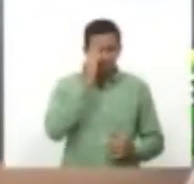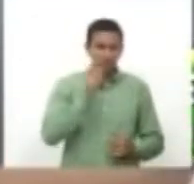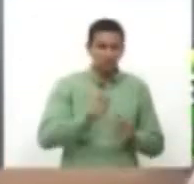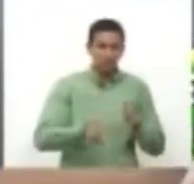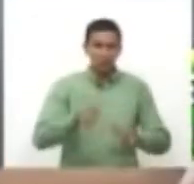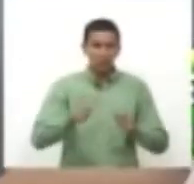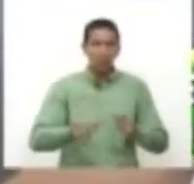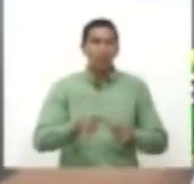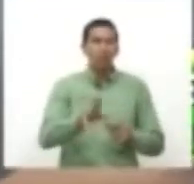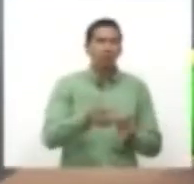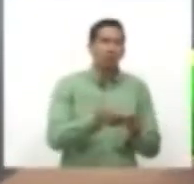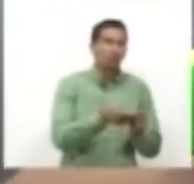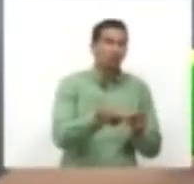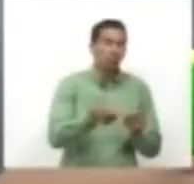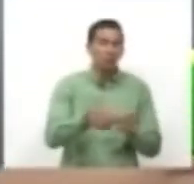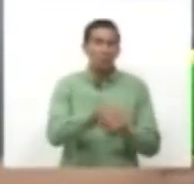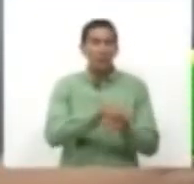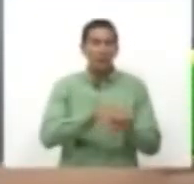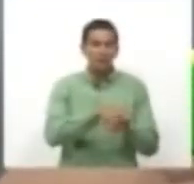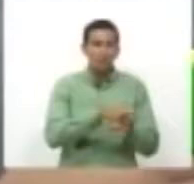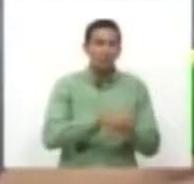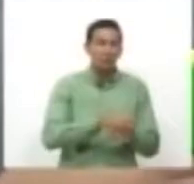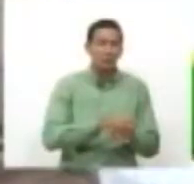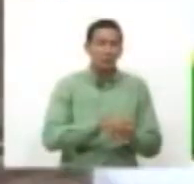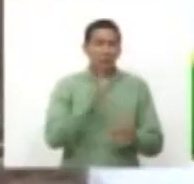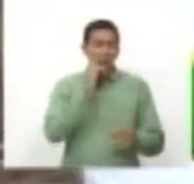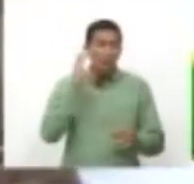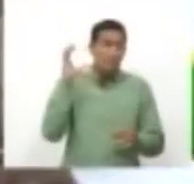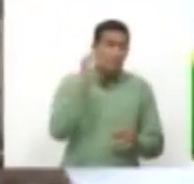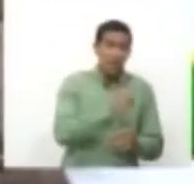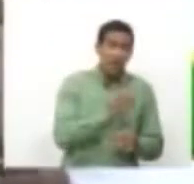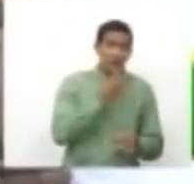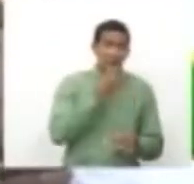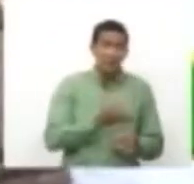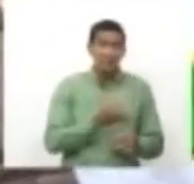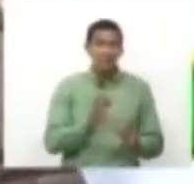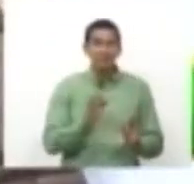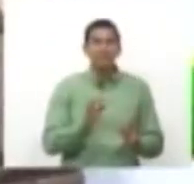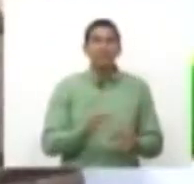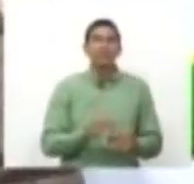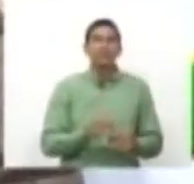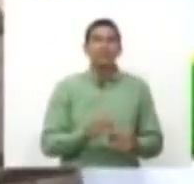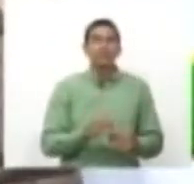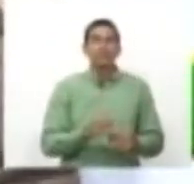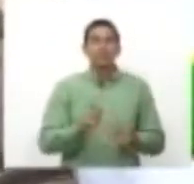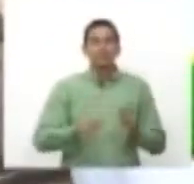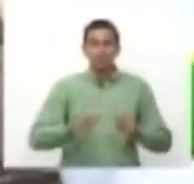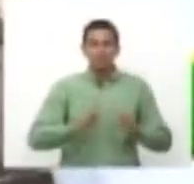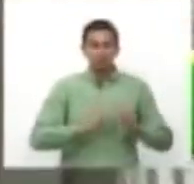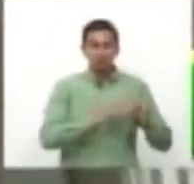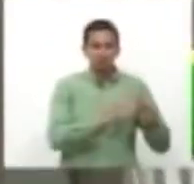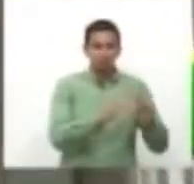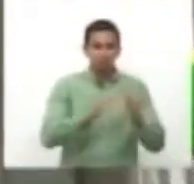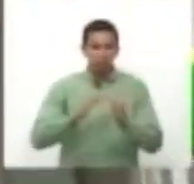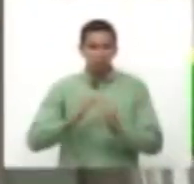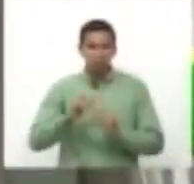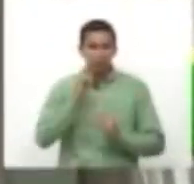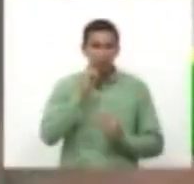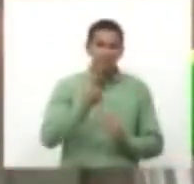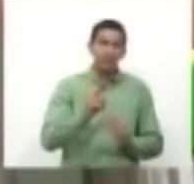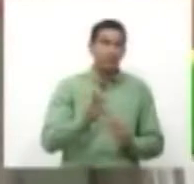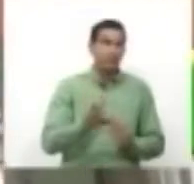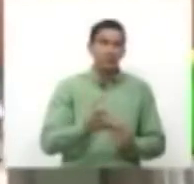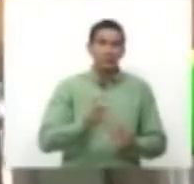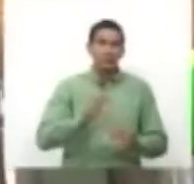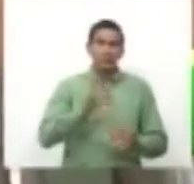al barrio, pero no se tiene todavía una identificación plena de él. Este hecho ha sido considerado por varios moradores del sector como la gota que rebosó